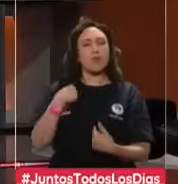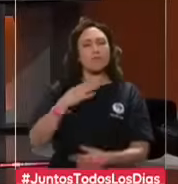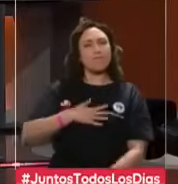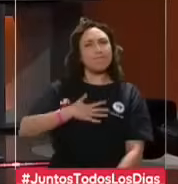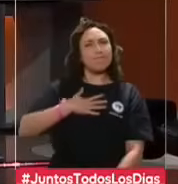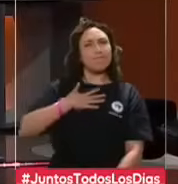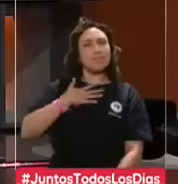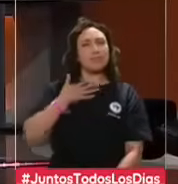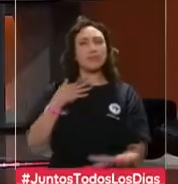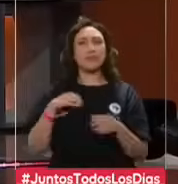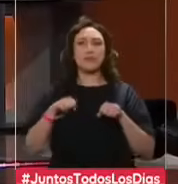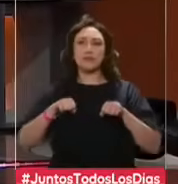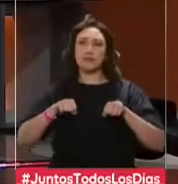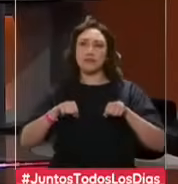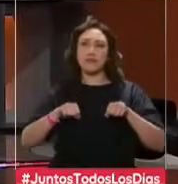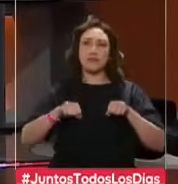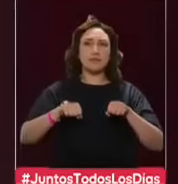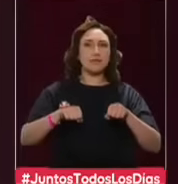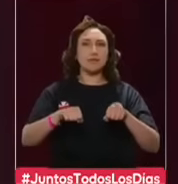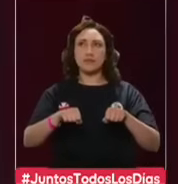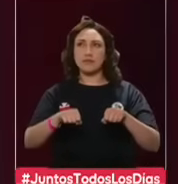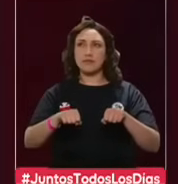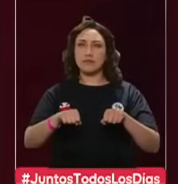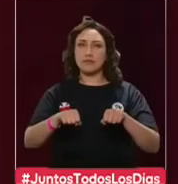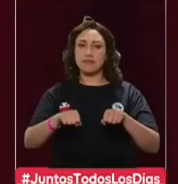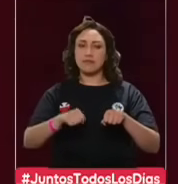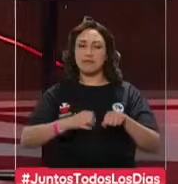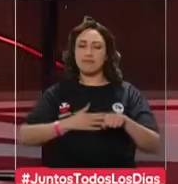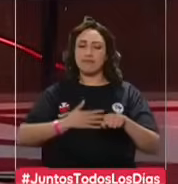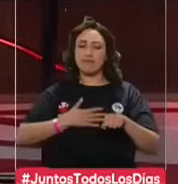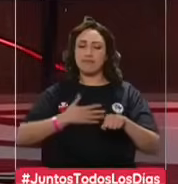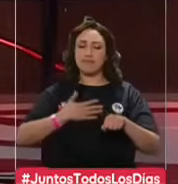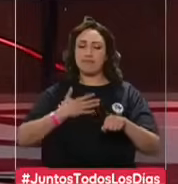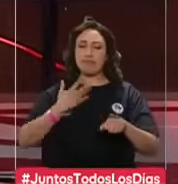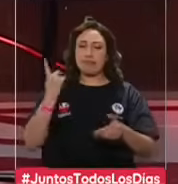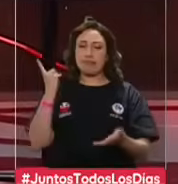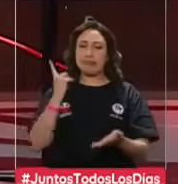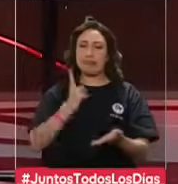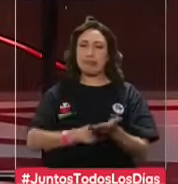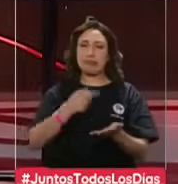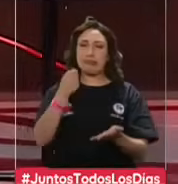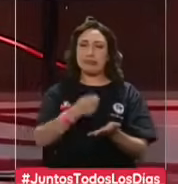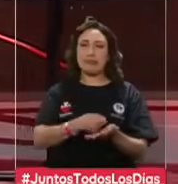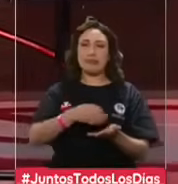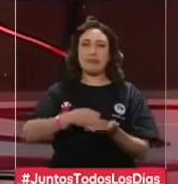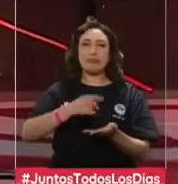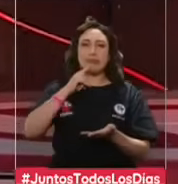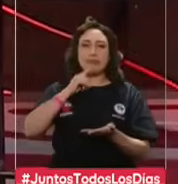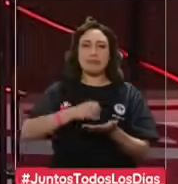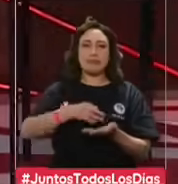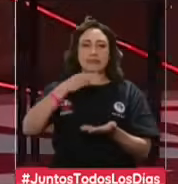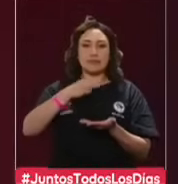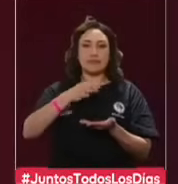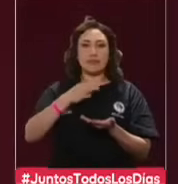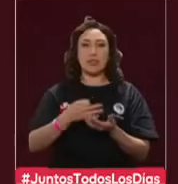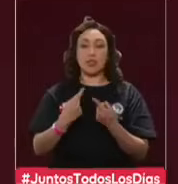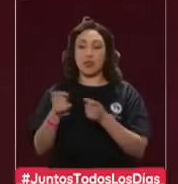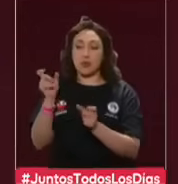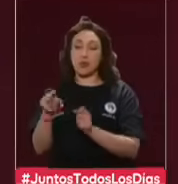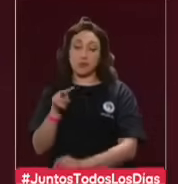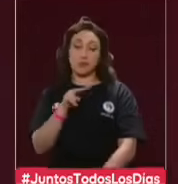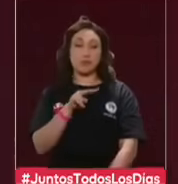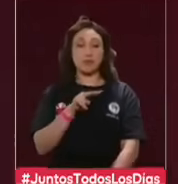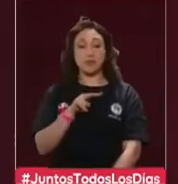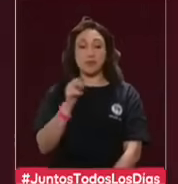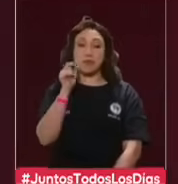supermercado, como que siento obligada a comprar el té, weona. Como que la gente me mira con cara, ¿qué va a llevar esta weona? ¿Qué va a llevar? ¿Qué va a